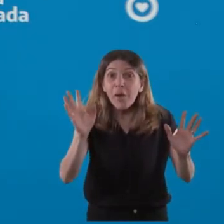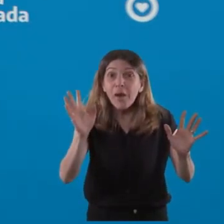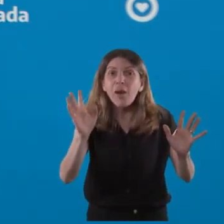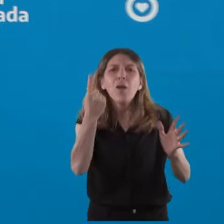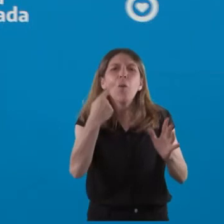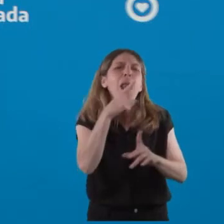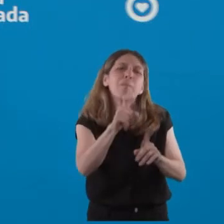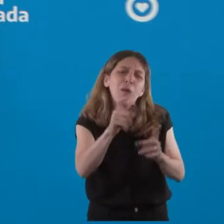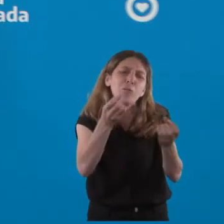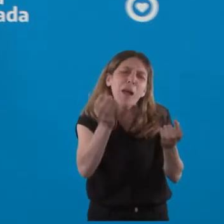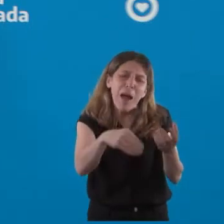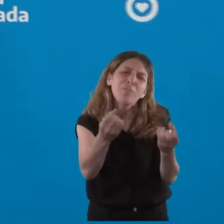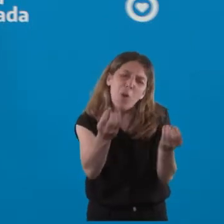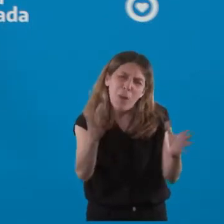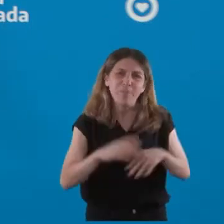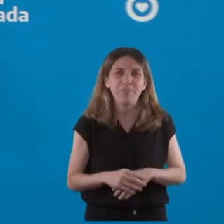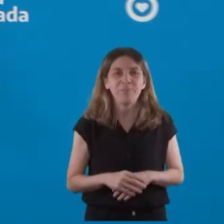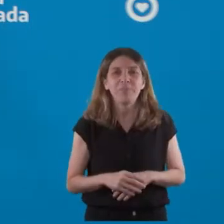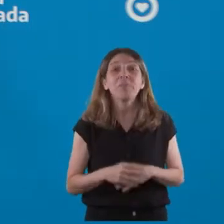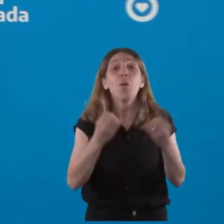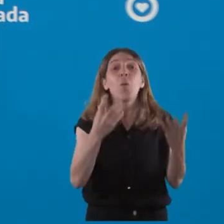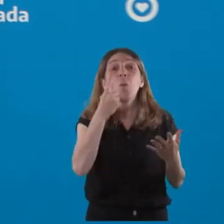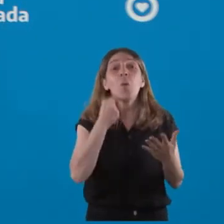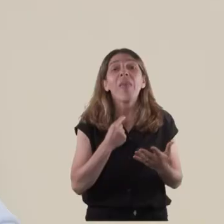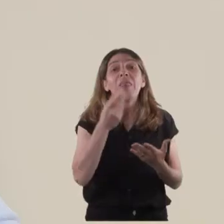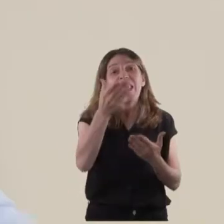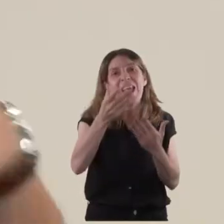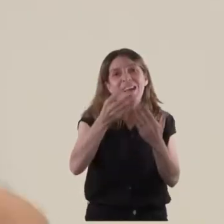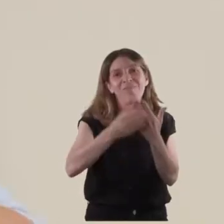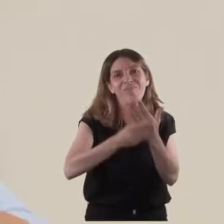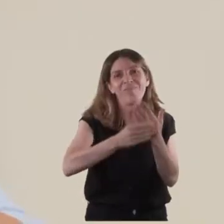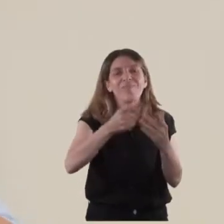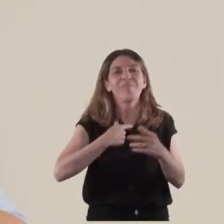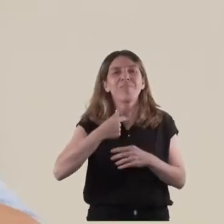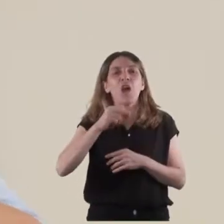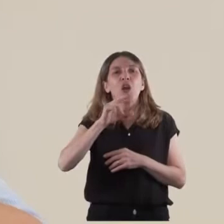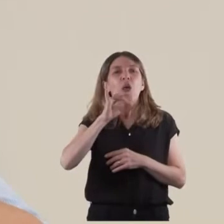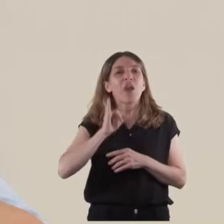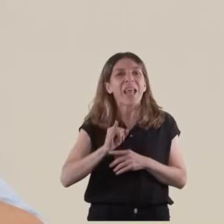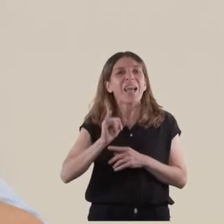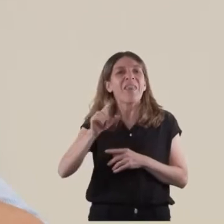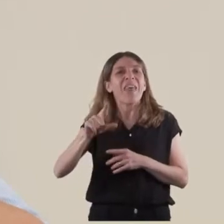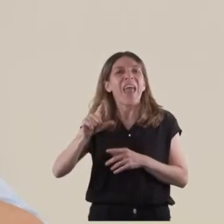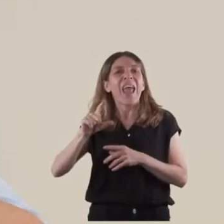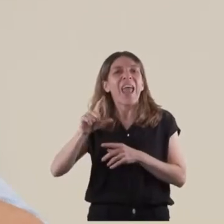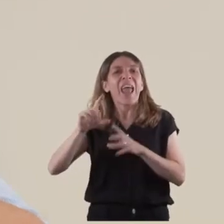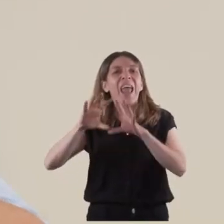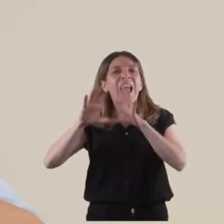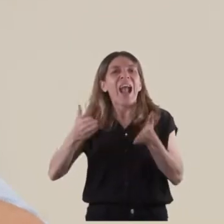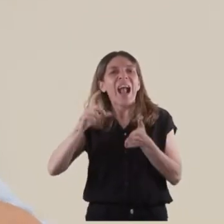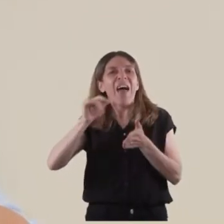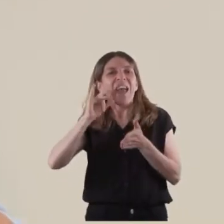una pregunta más muy bien buen día portavoz ariel rodríguez de cadena 3 a riesgo de ser reiterativo